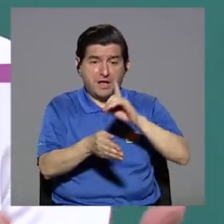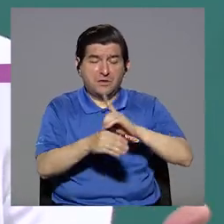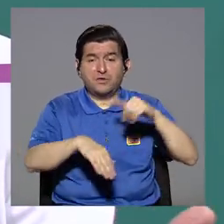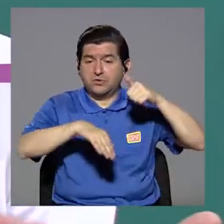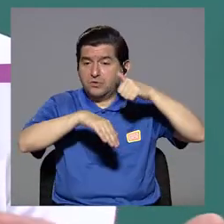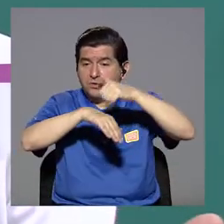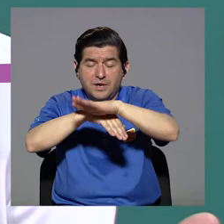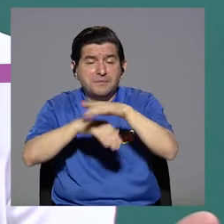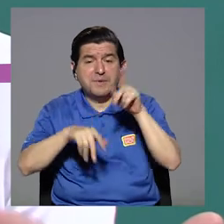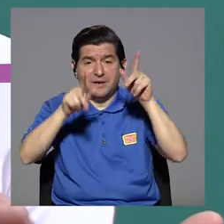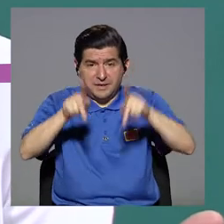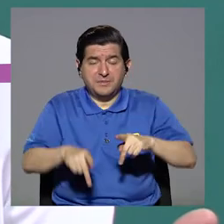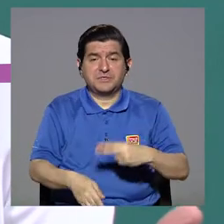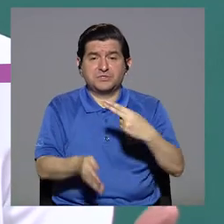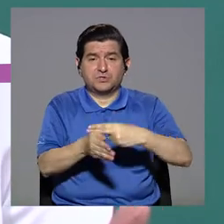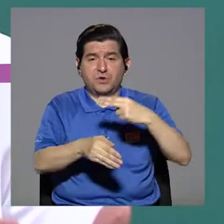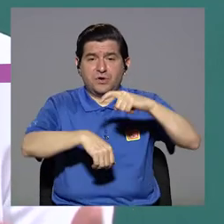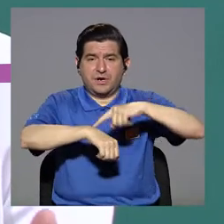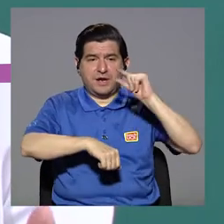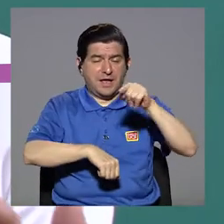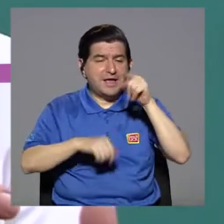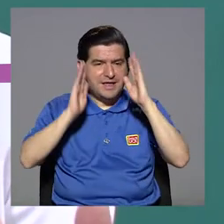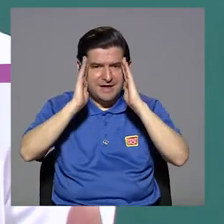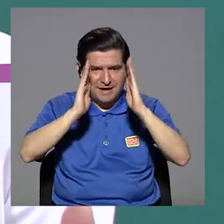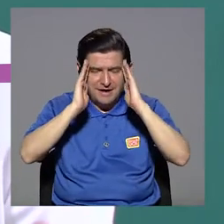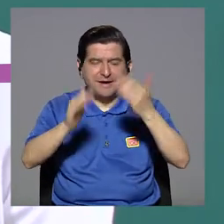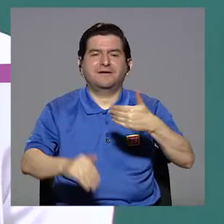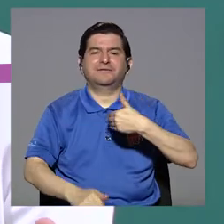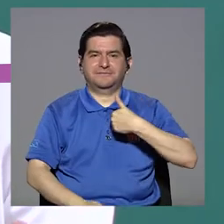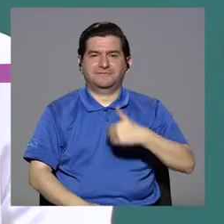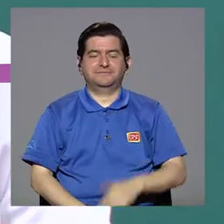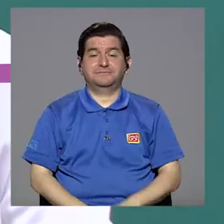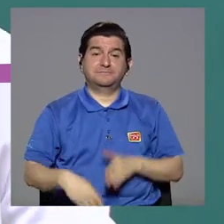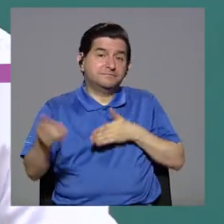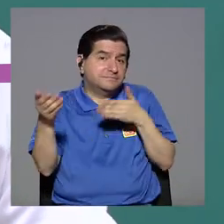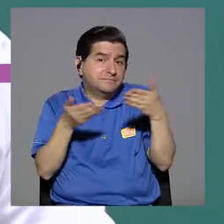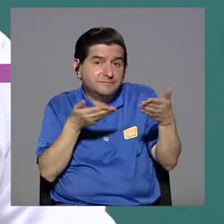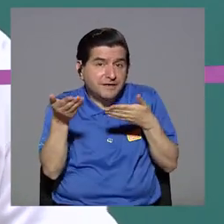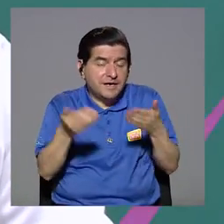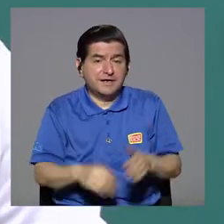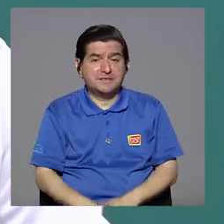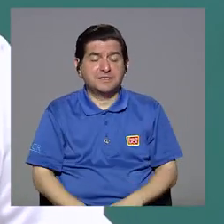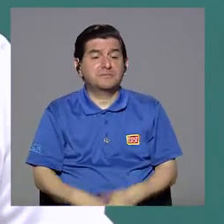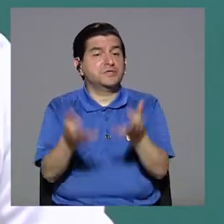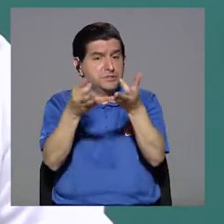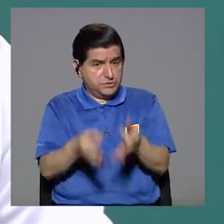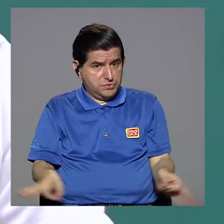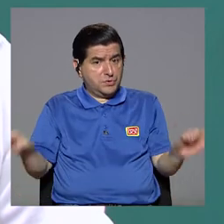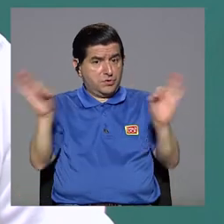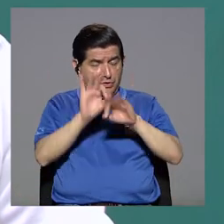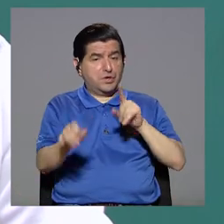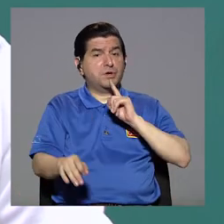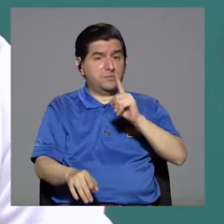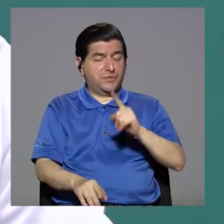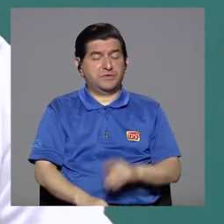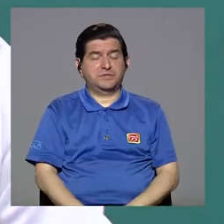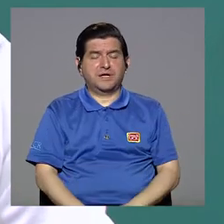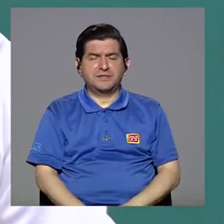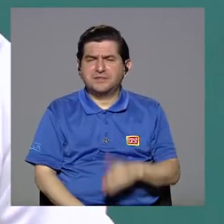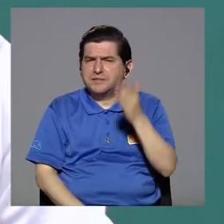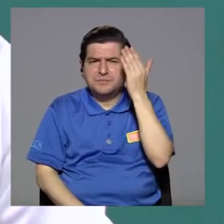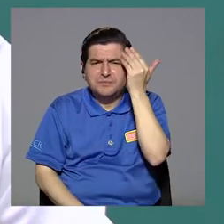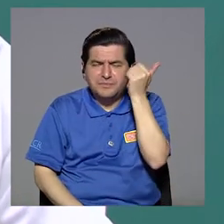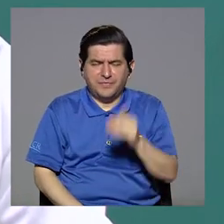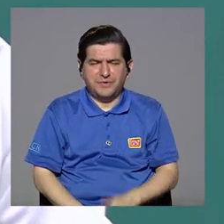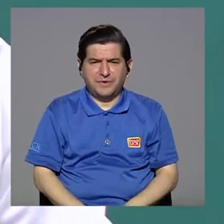entonces el médico lo refiere hospital de día para que lo atiendan ahí en el servicio y esto es la pena mencionarlo y ahí